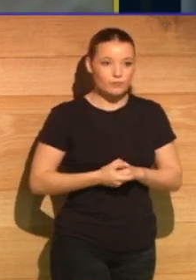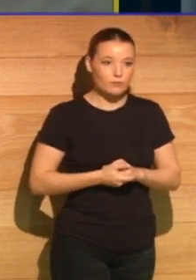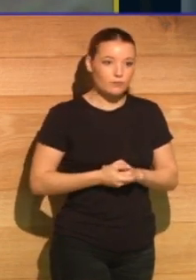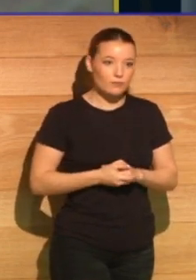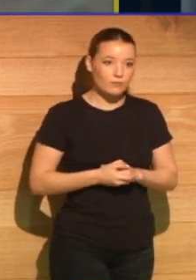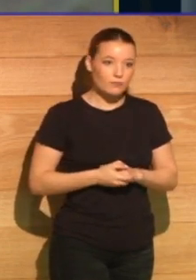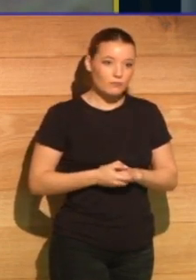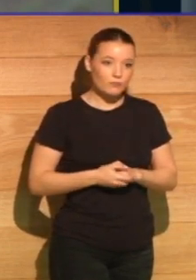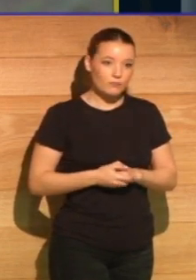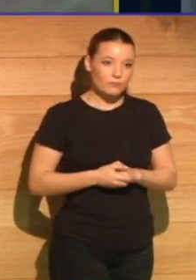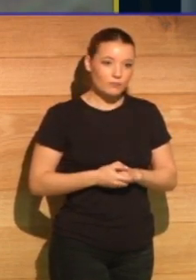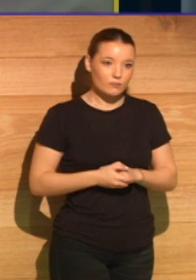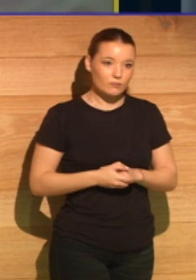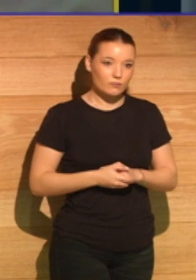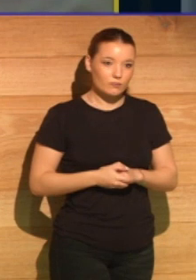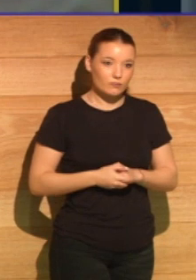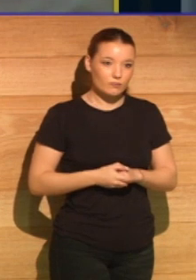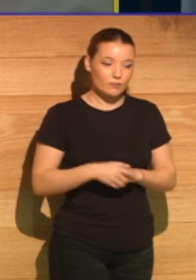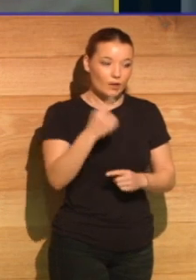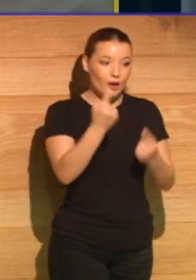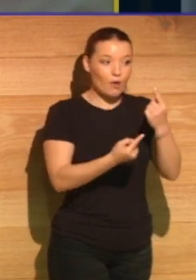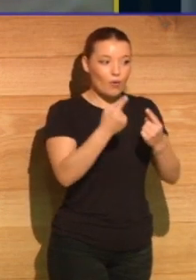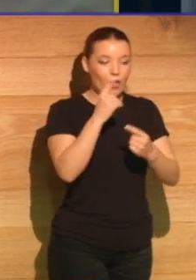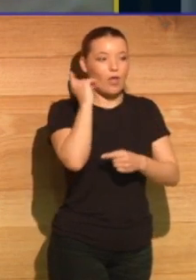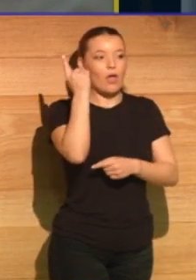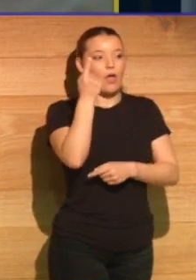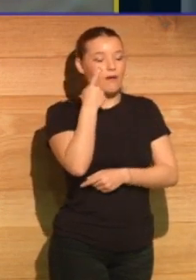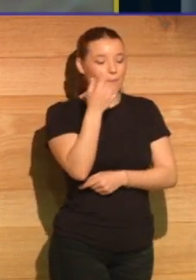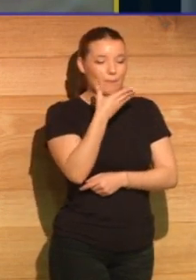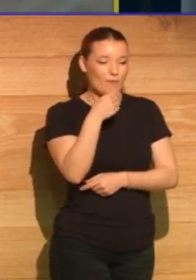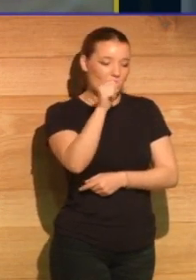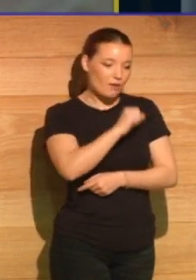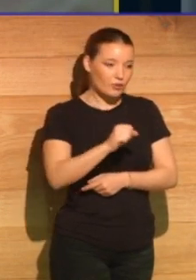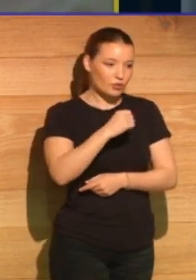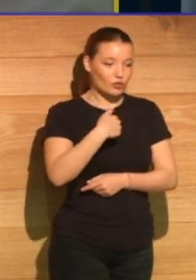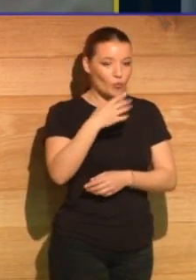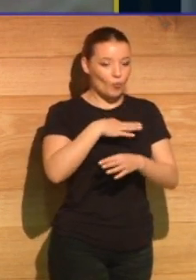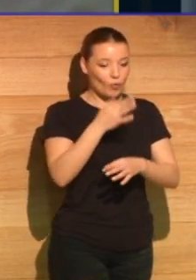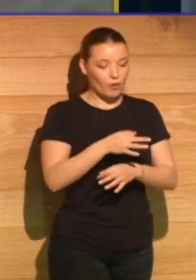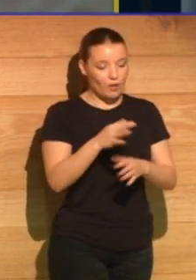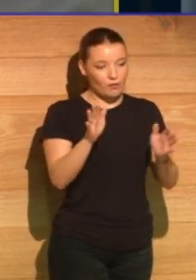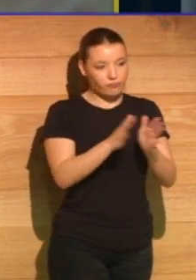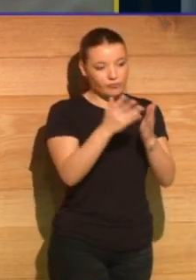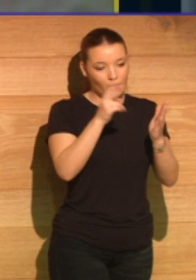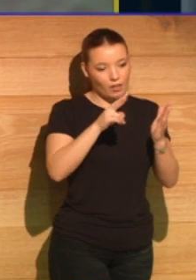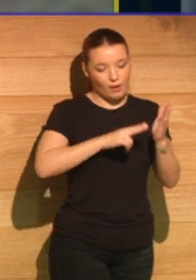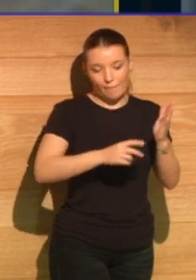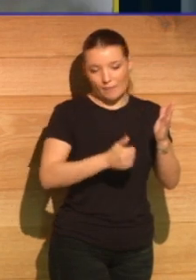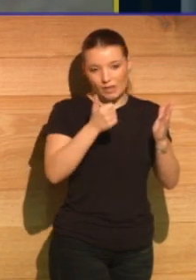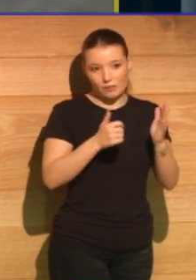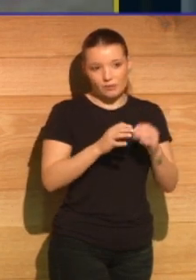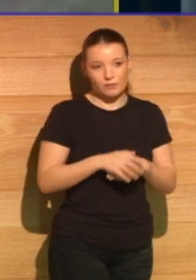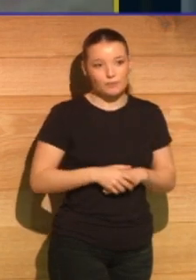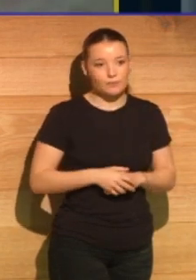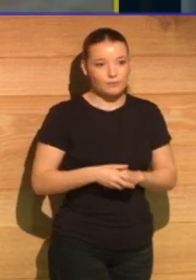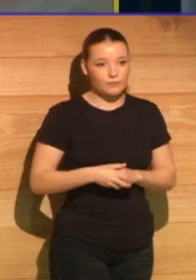Laura. Creo que muchos de ellos son hallazgos verdaderamente maravillosos, podría leer muchos más, pero bueno, estoy en la ciudad